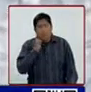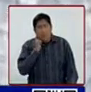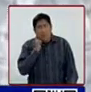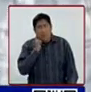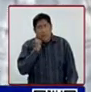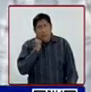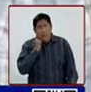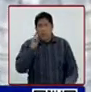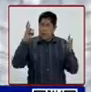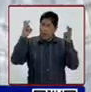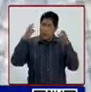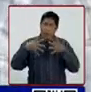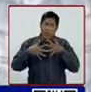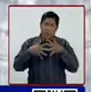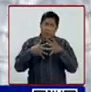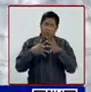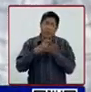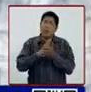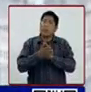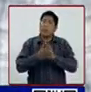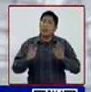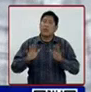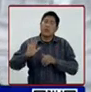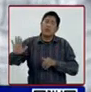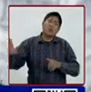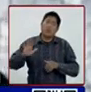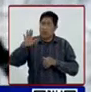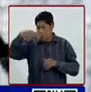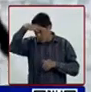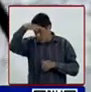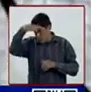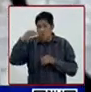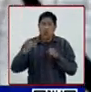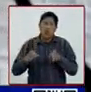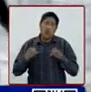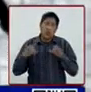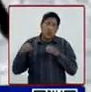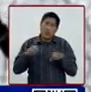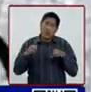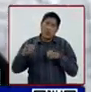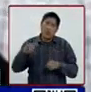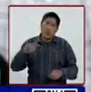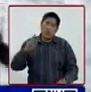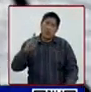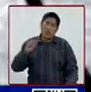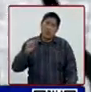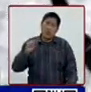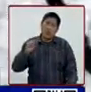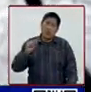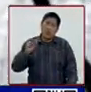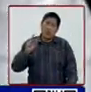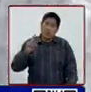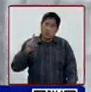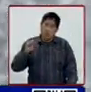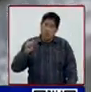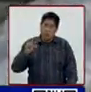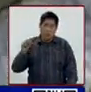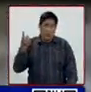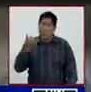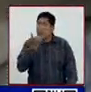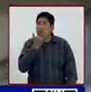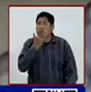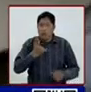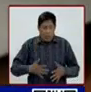un desbloqueo Pacífico que supuestamente la gente de Camacho La Unión juveniles Está realizando en la guardia como ustedes pueden observar no sólo